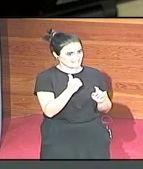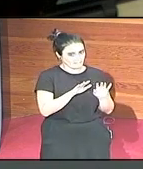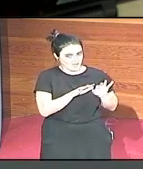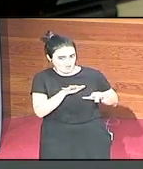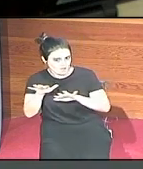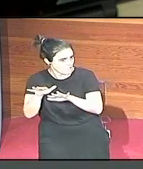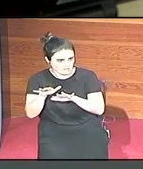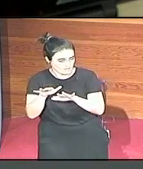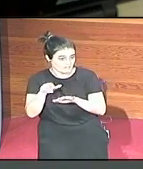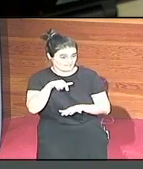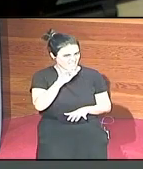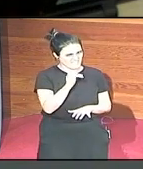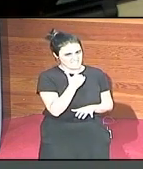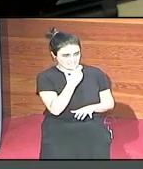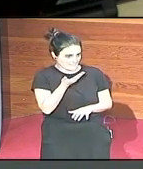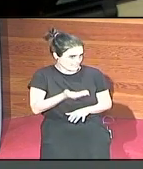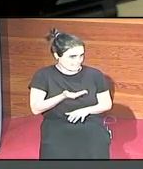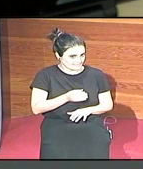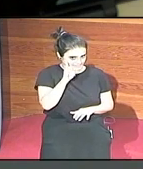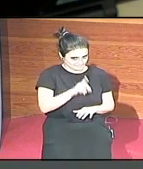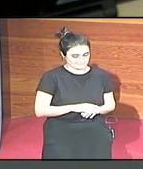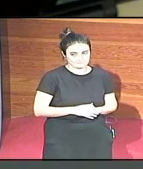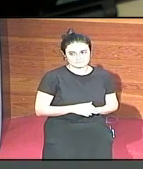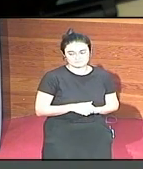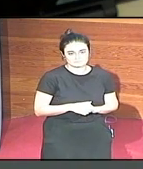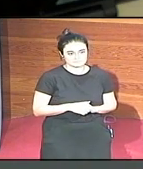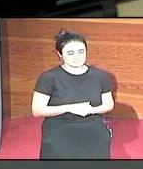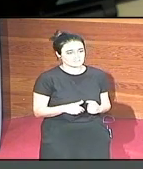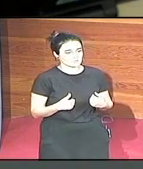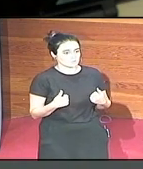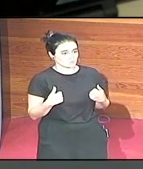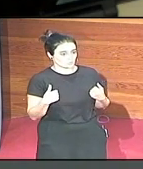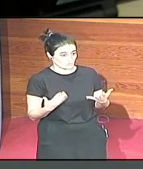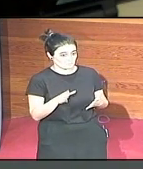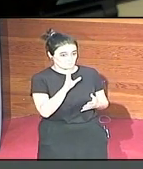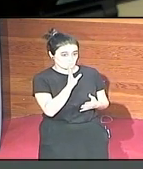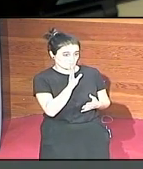pone un importante matiz a esta declaración, que es el propio Gorbachev.